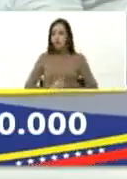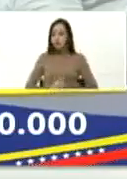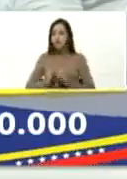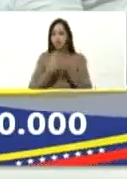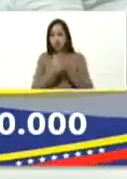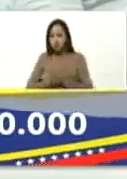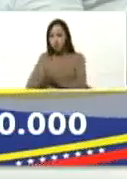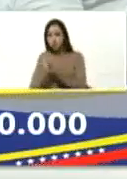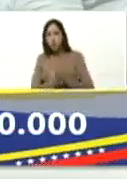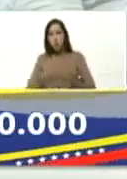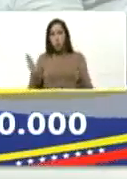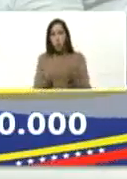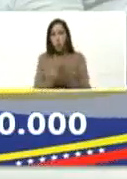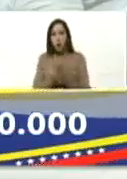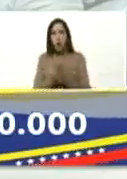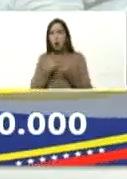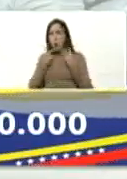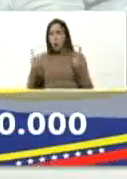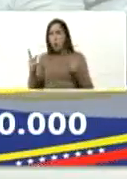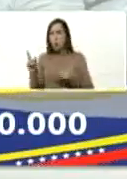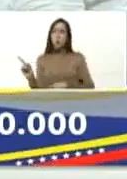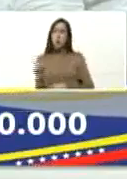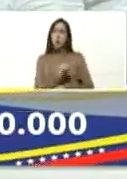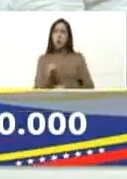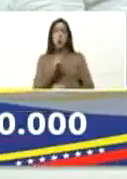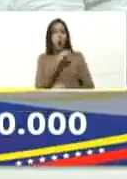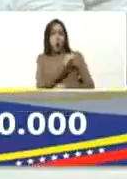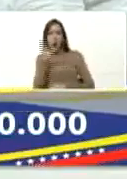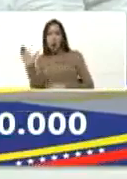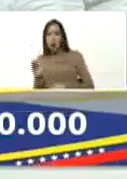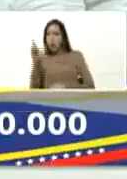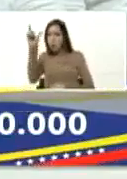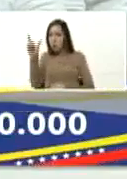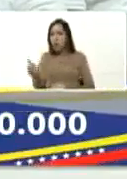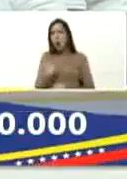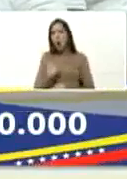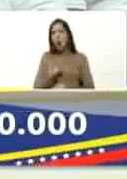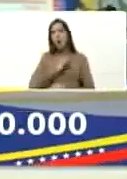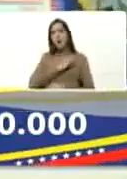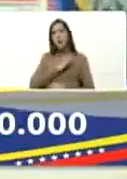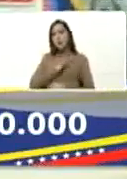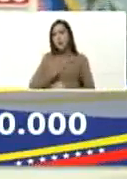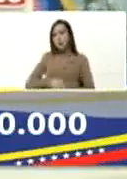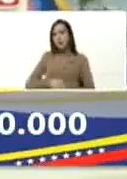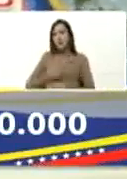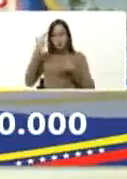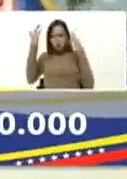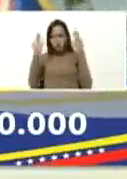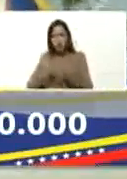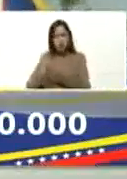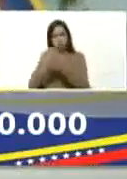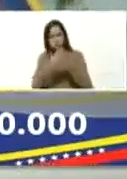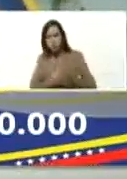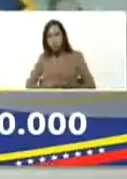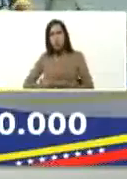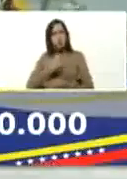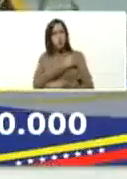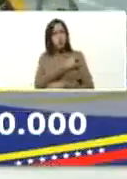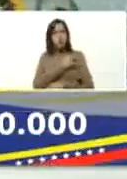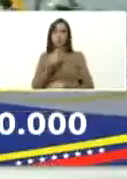una escuela pública, ¿no? En Colombia, un muchacho, o en Chile, ¿puede soñar con estudiar en la universidad?